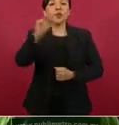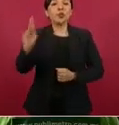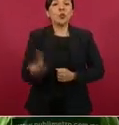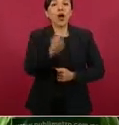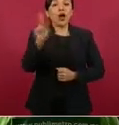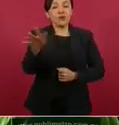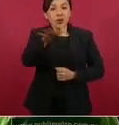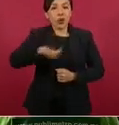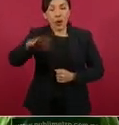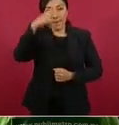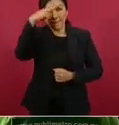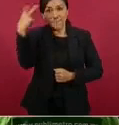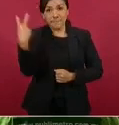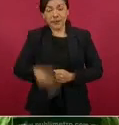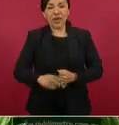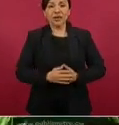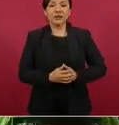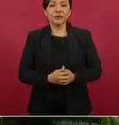de México.